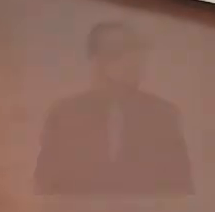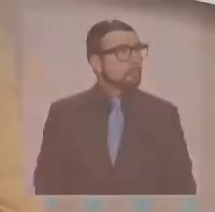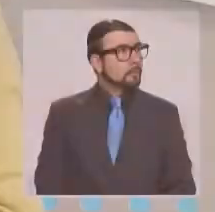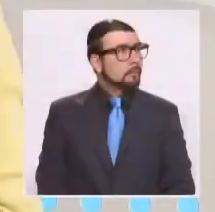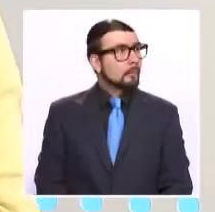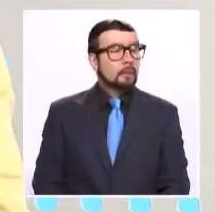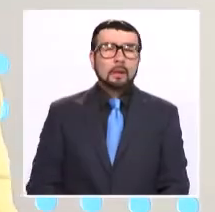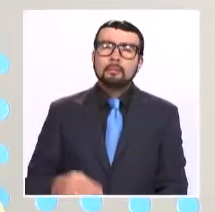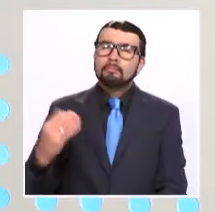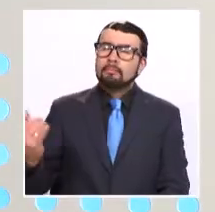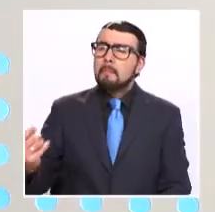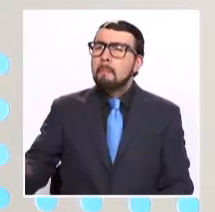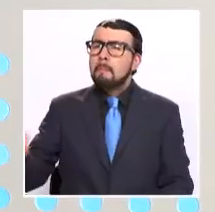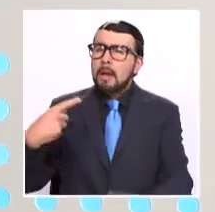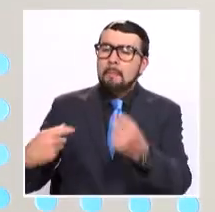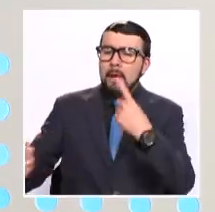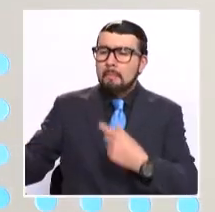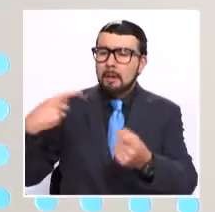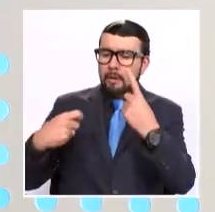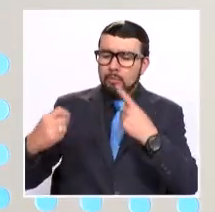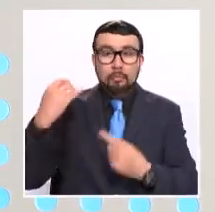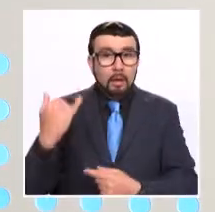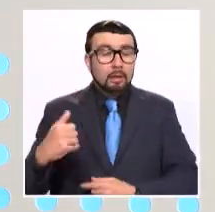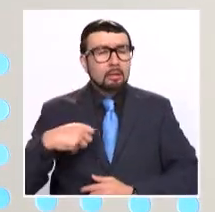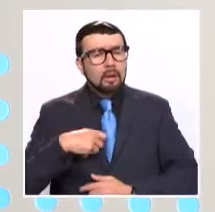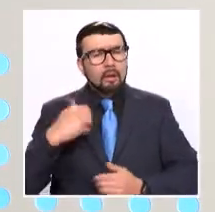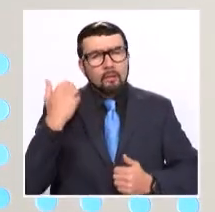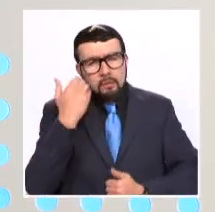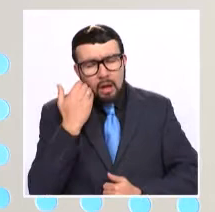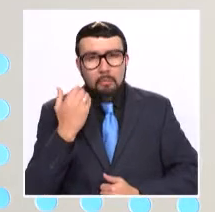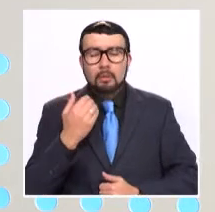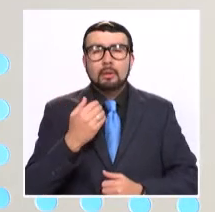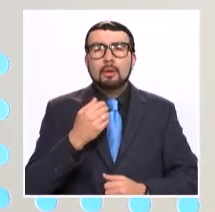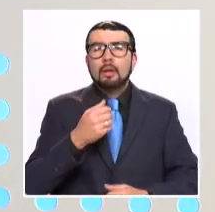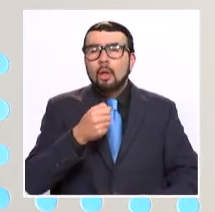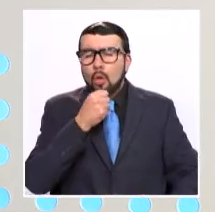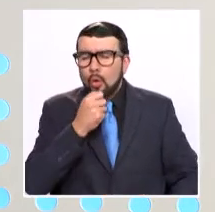Nos están haciendo varias inquietudes acerca de la influenza, por eso queremos